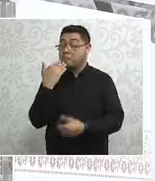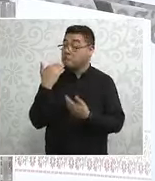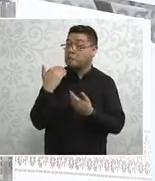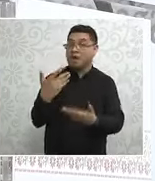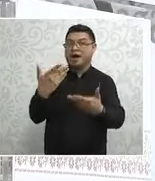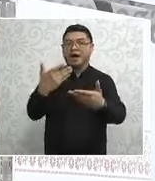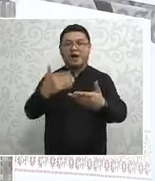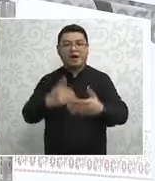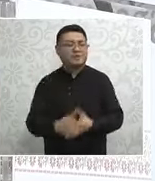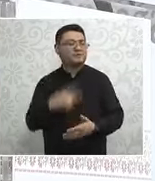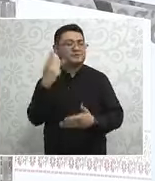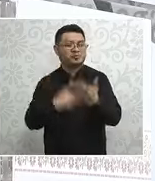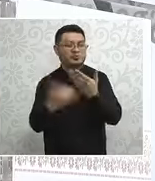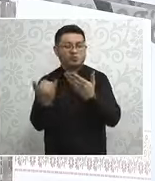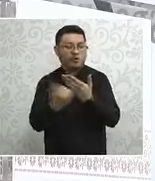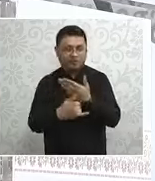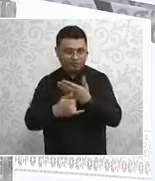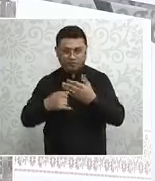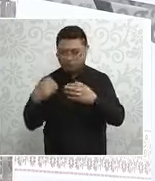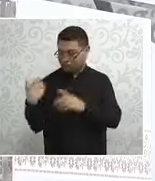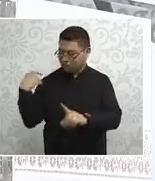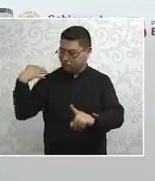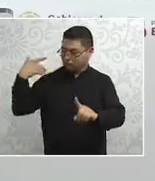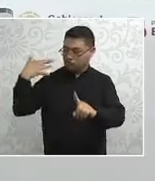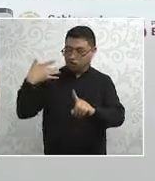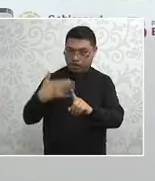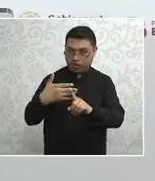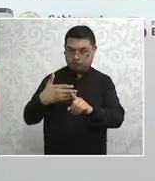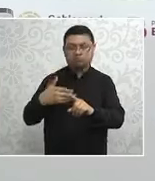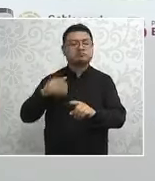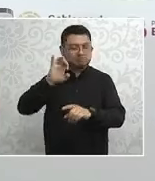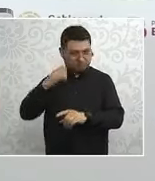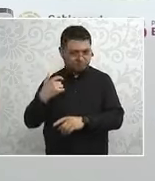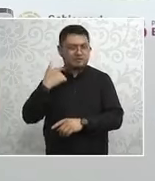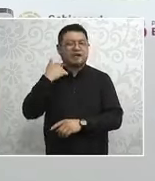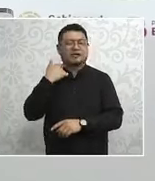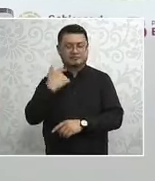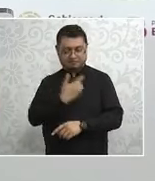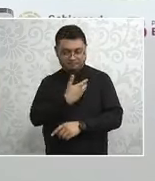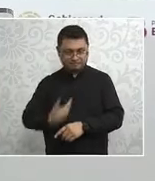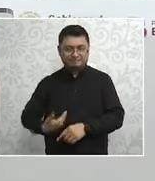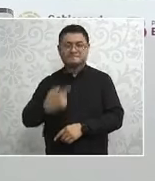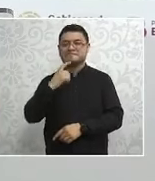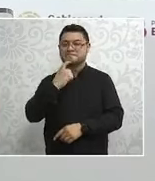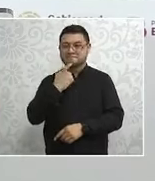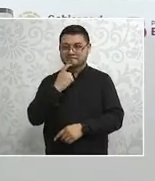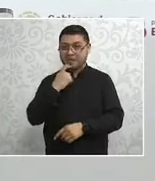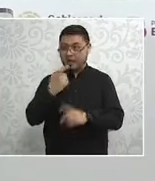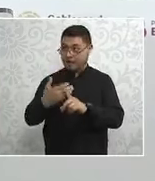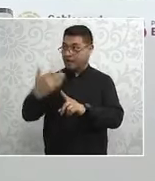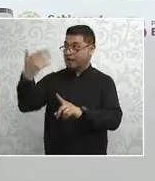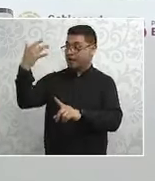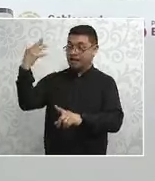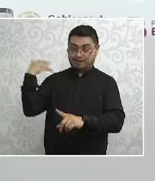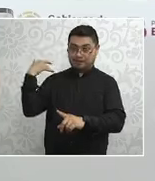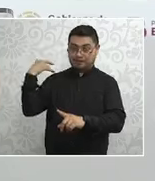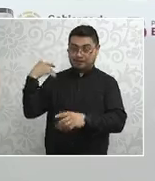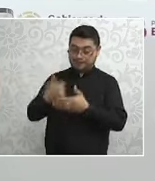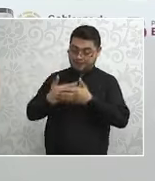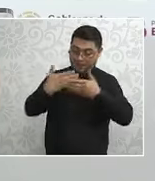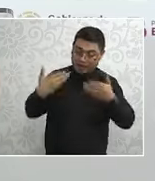sociales iniciados por el presidente Andrés Manuel López Obrador agradecer